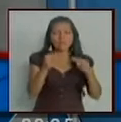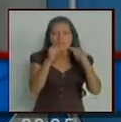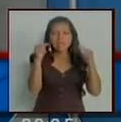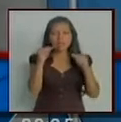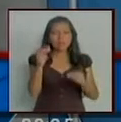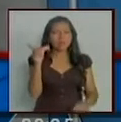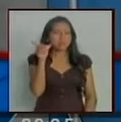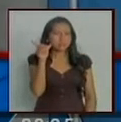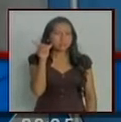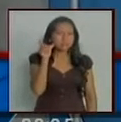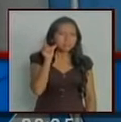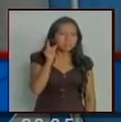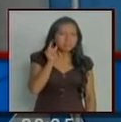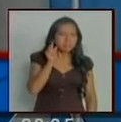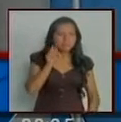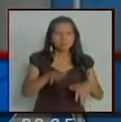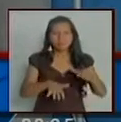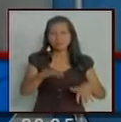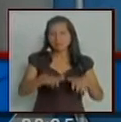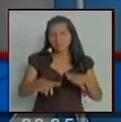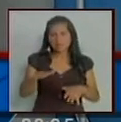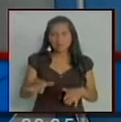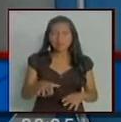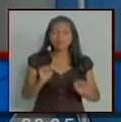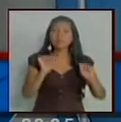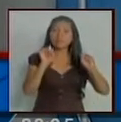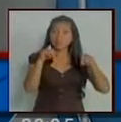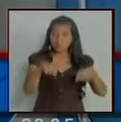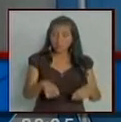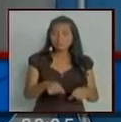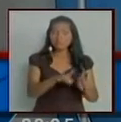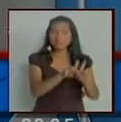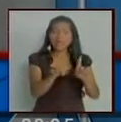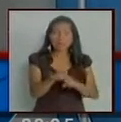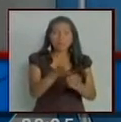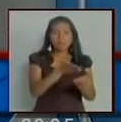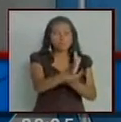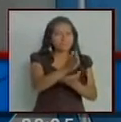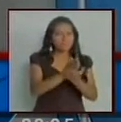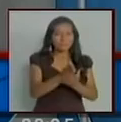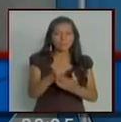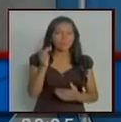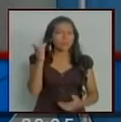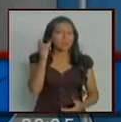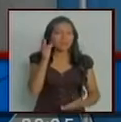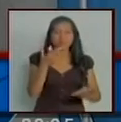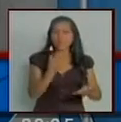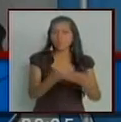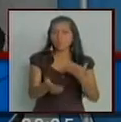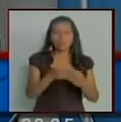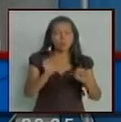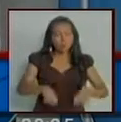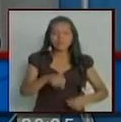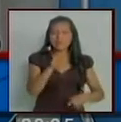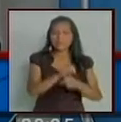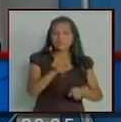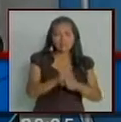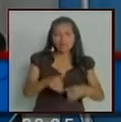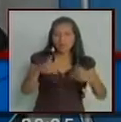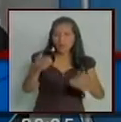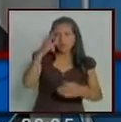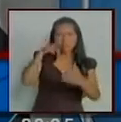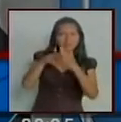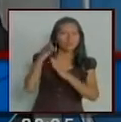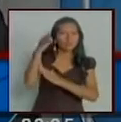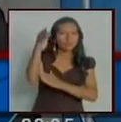grados, pero que tiene que sentir que tiene muchas posibilidades de igualmente trabajar, surgir, levantarse,